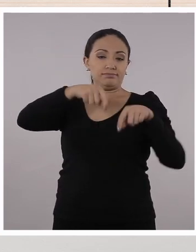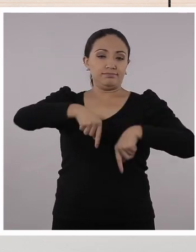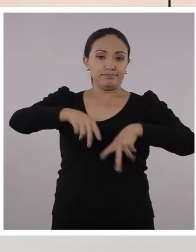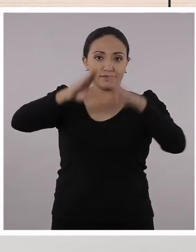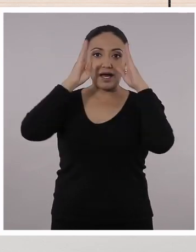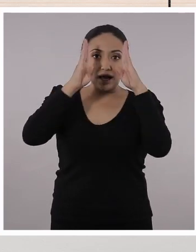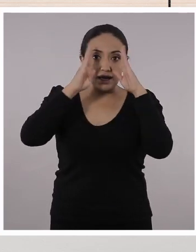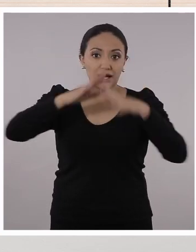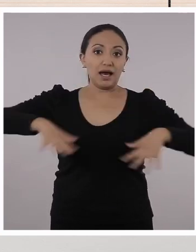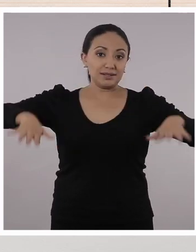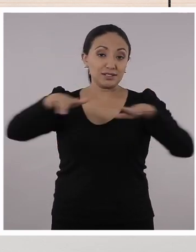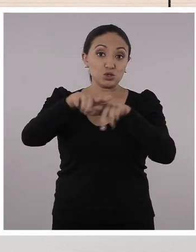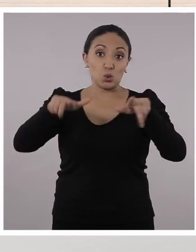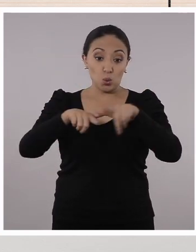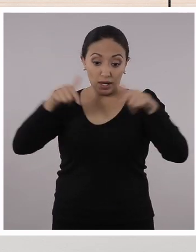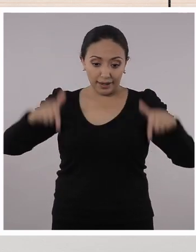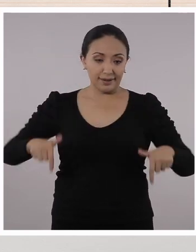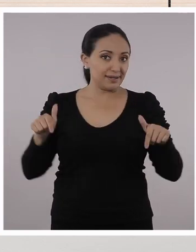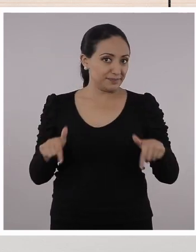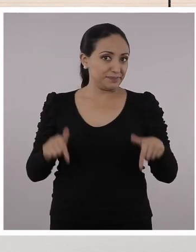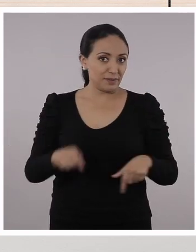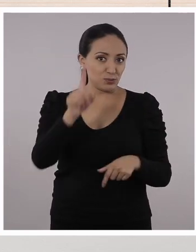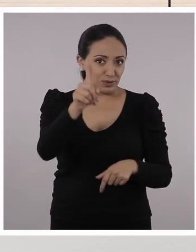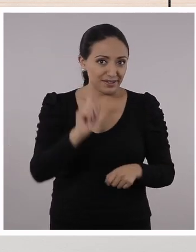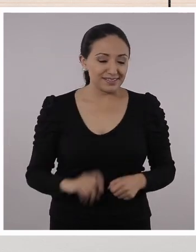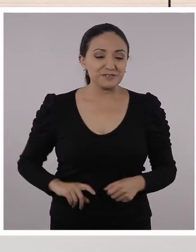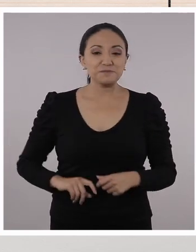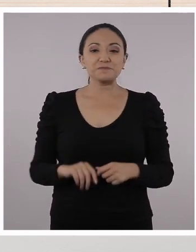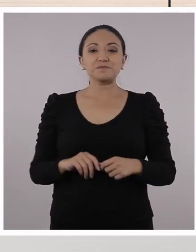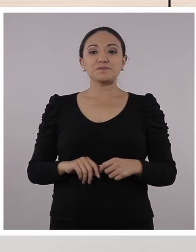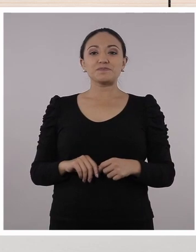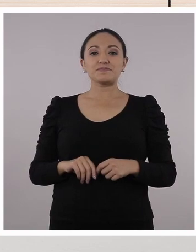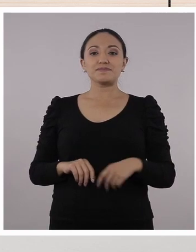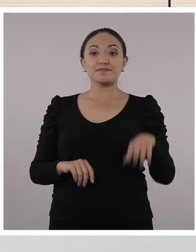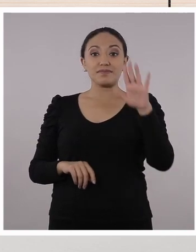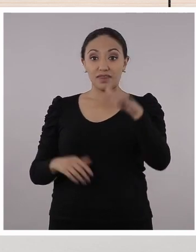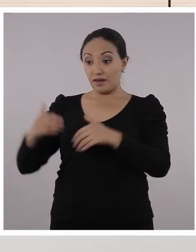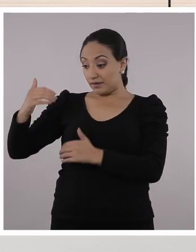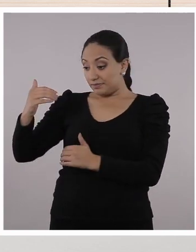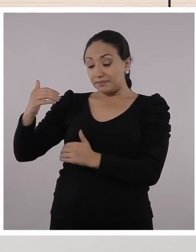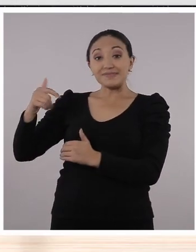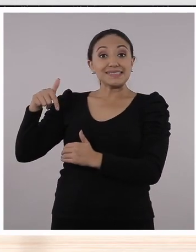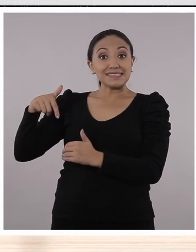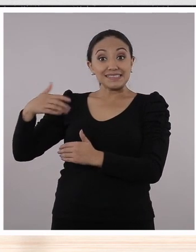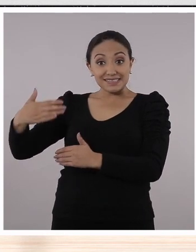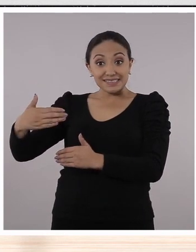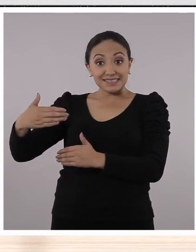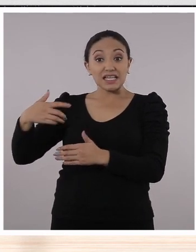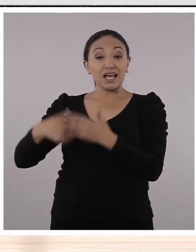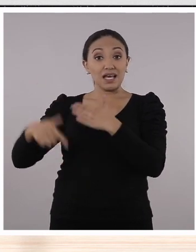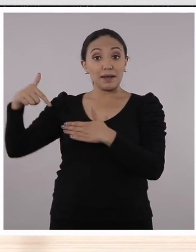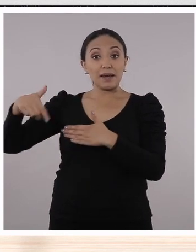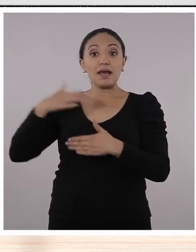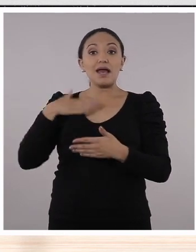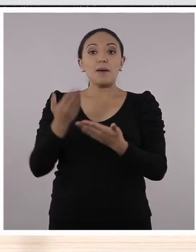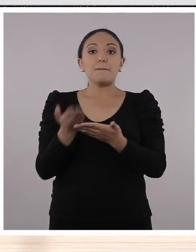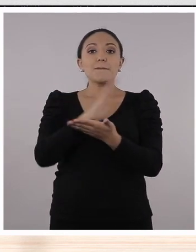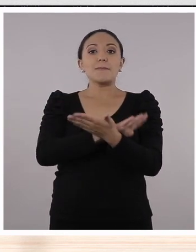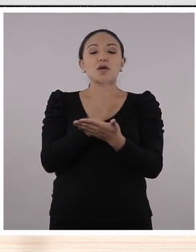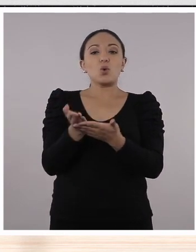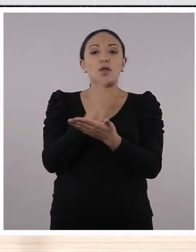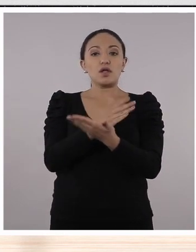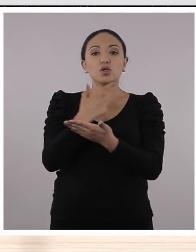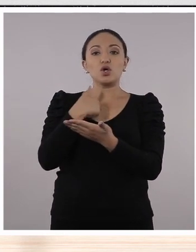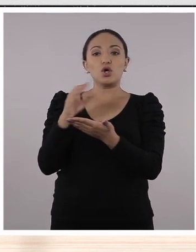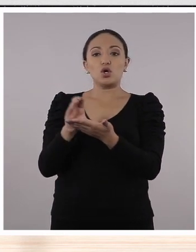Superior, esta es su franja y este es su espacio. ¿Quieren saber qué tengo aquí? Este es mi cuaderno